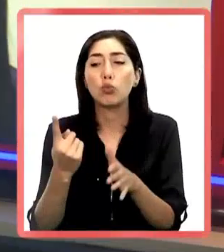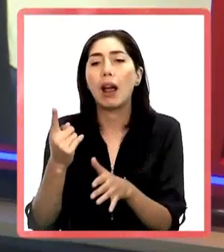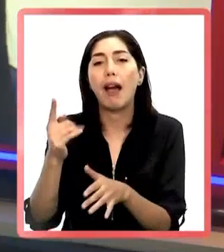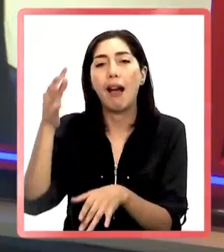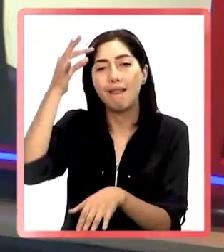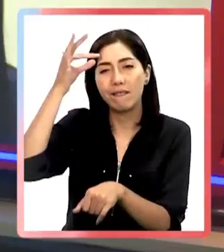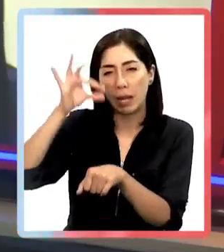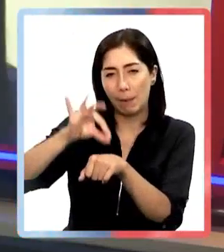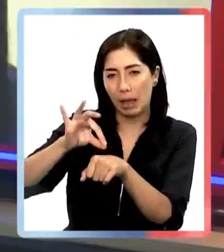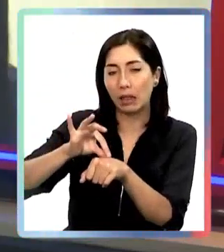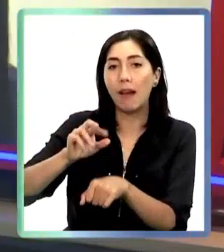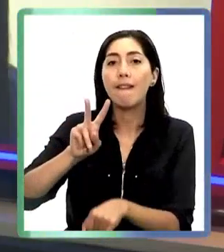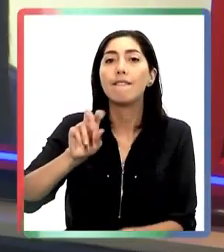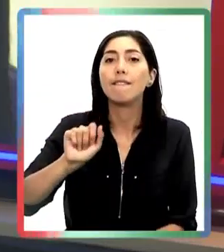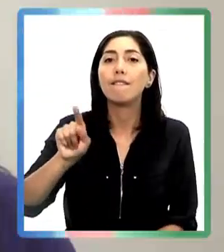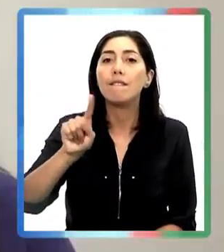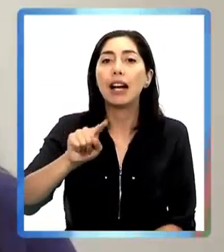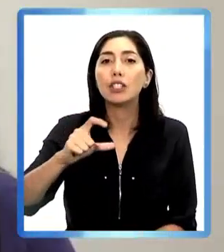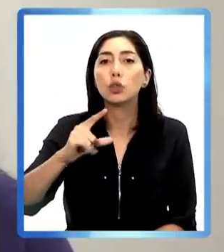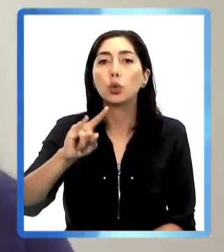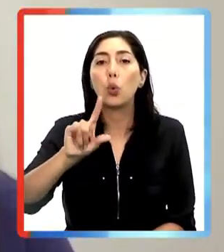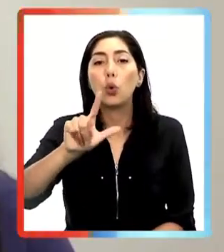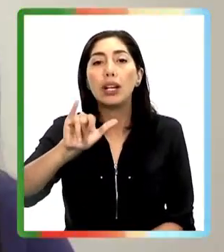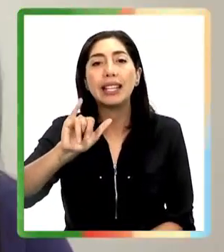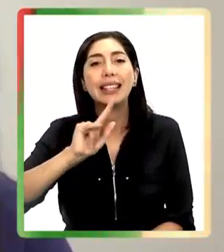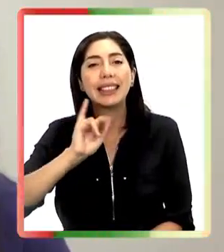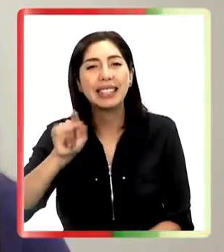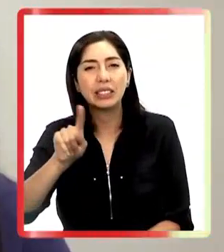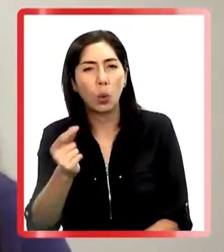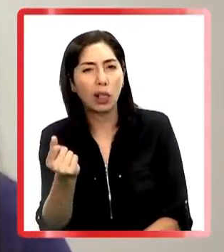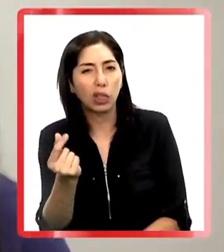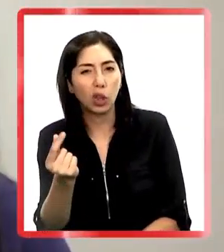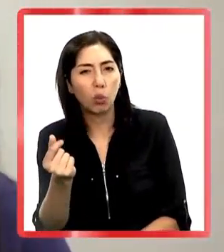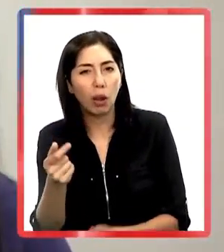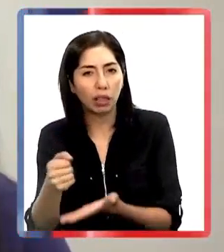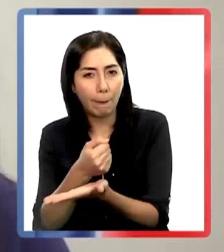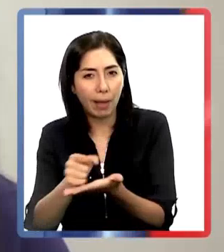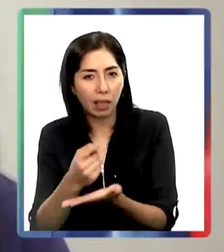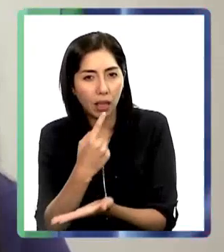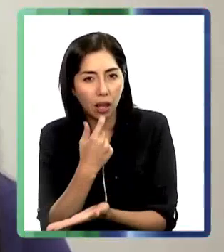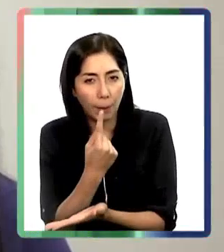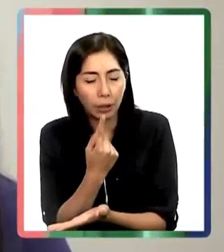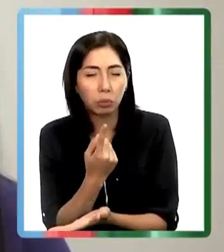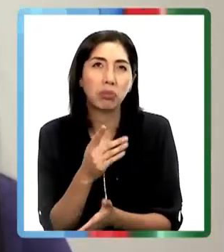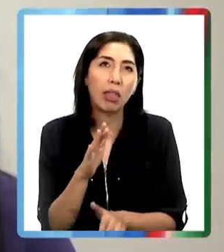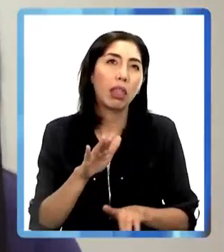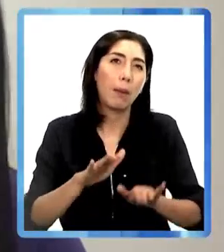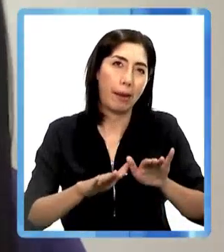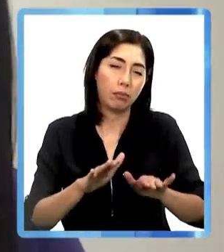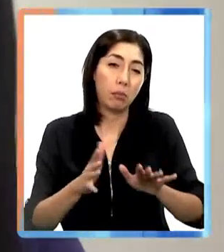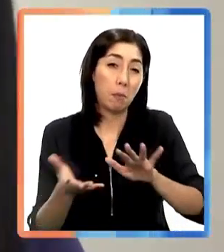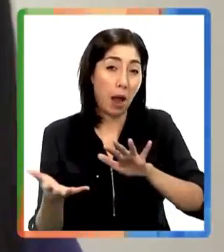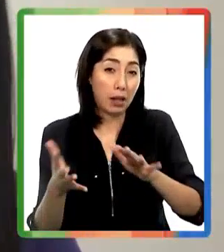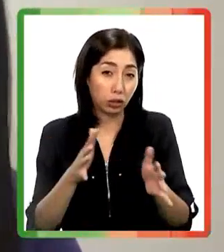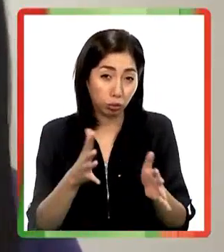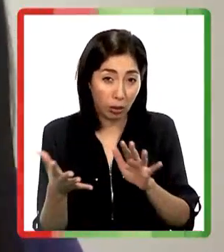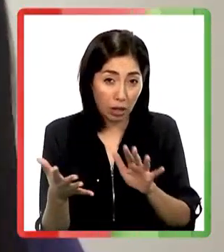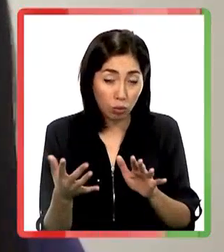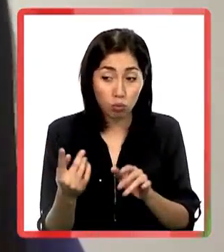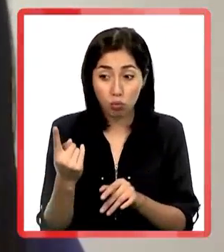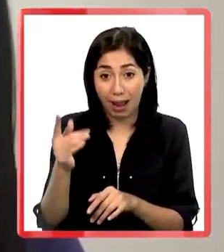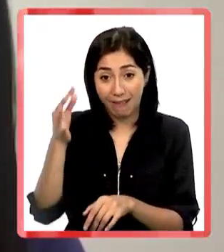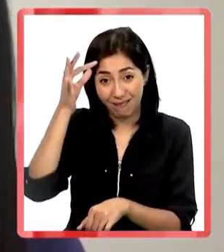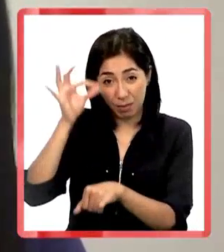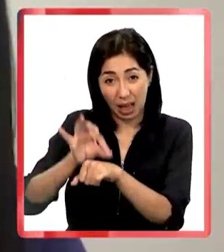de una enfermedad como la vasculitis, por ejemplo? Bueno, depende efectivamente del medicamento, pero la estimación que nosotros tenemos de los tratamientos de